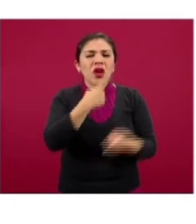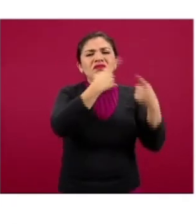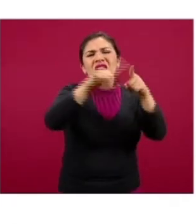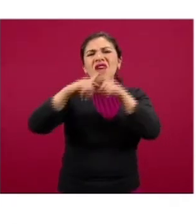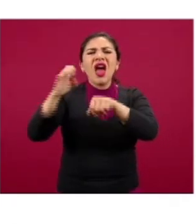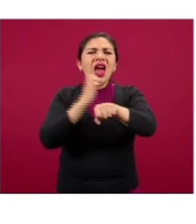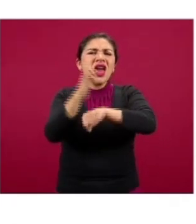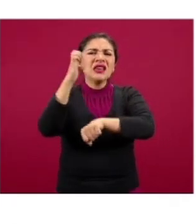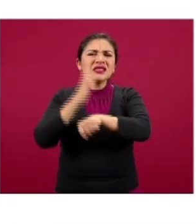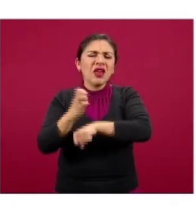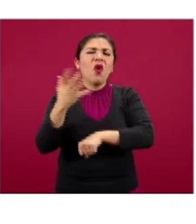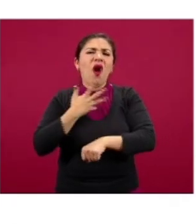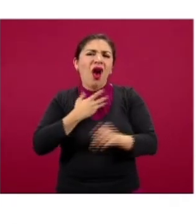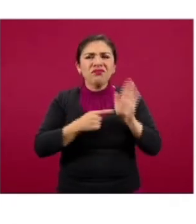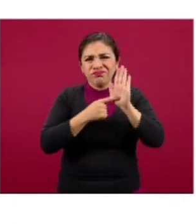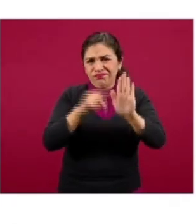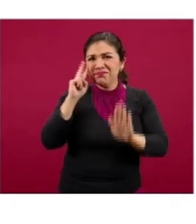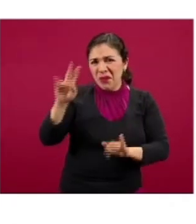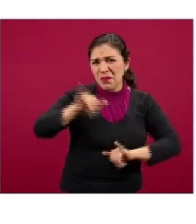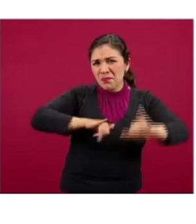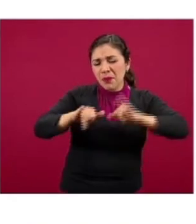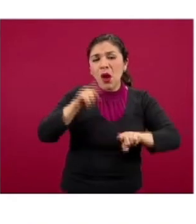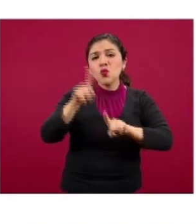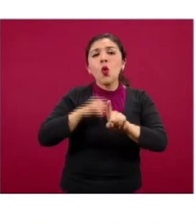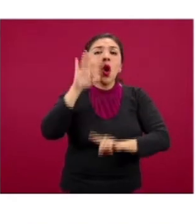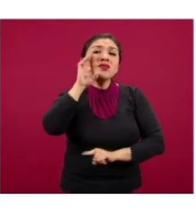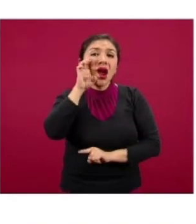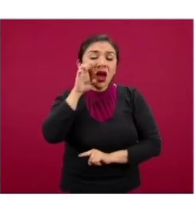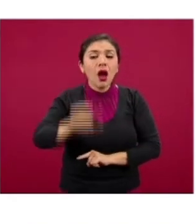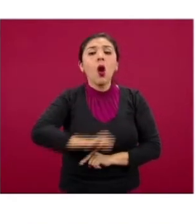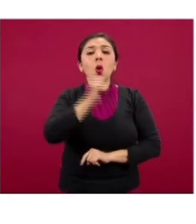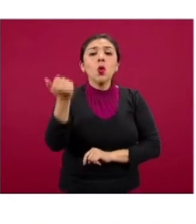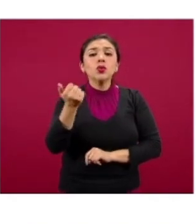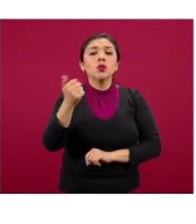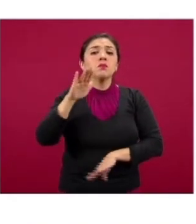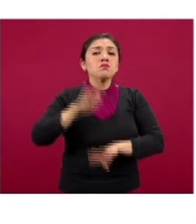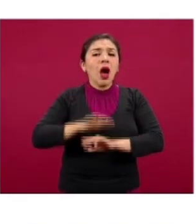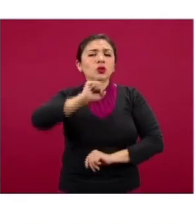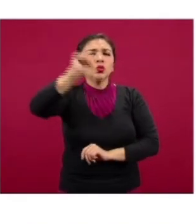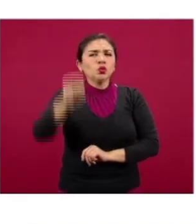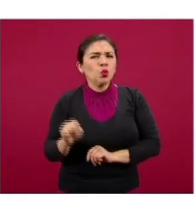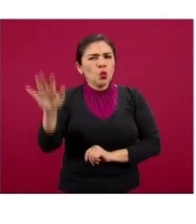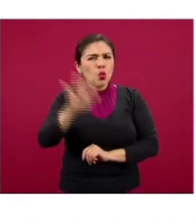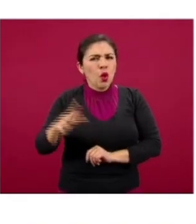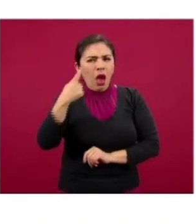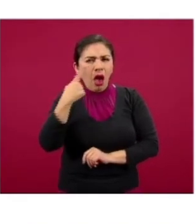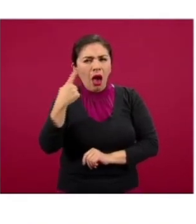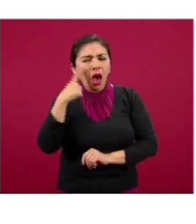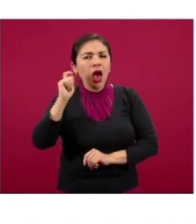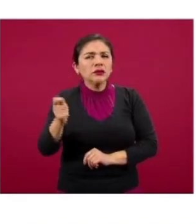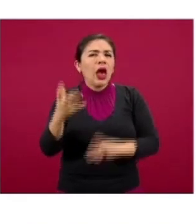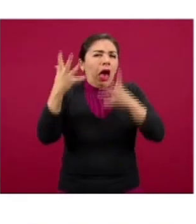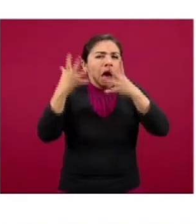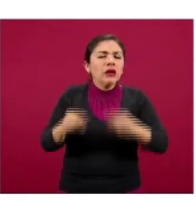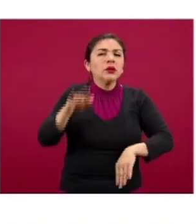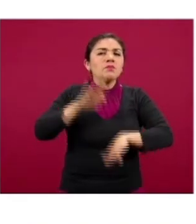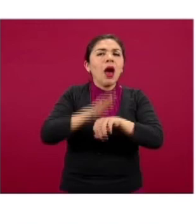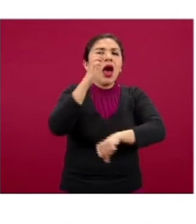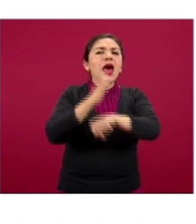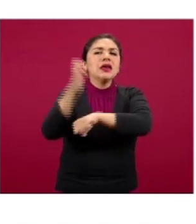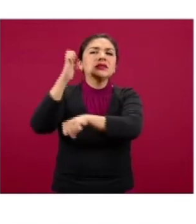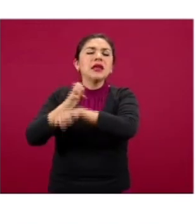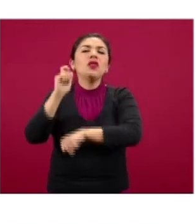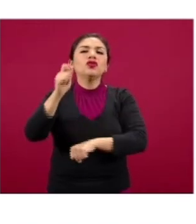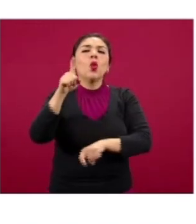entidades federativas mostradas en el mapa en color naranja, y en la región sur-sureste predominan los que están en